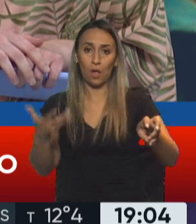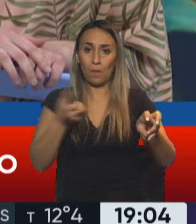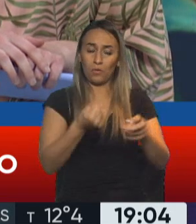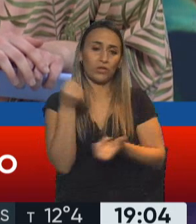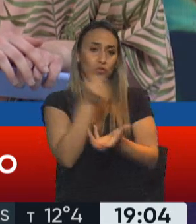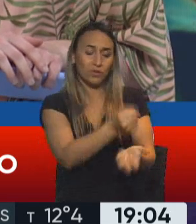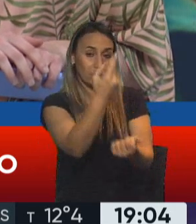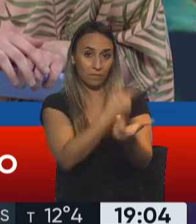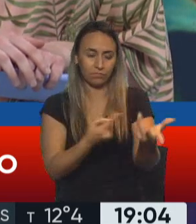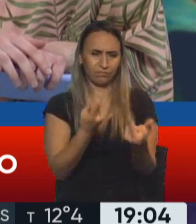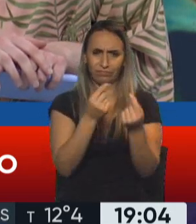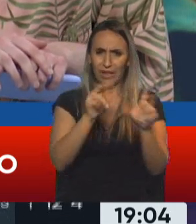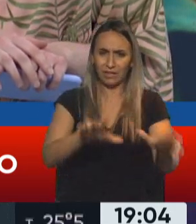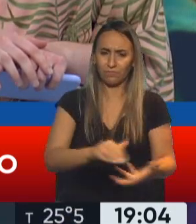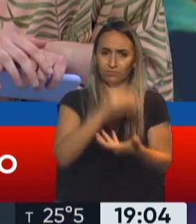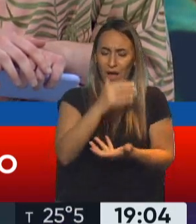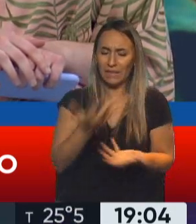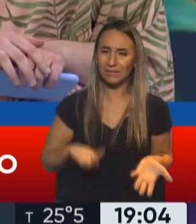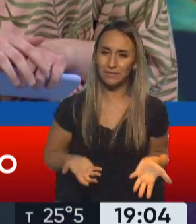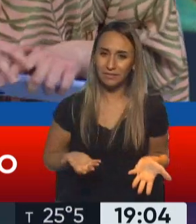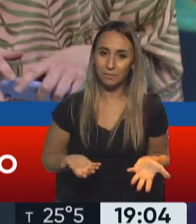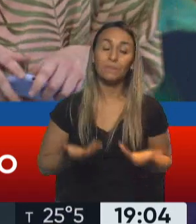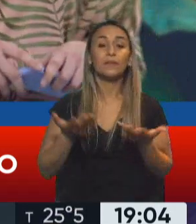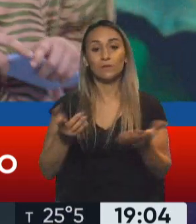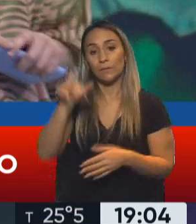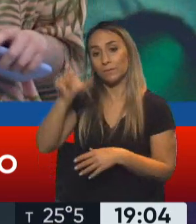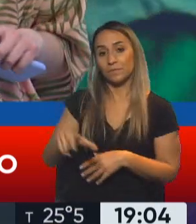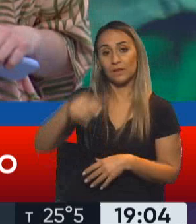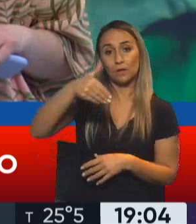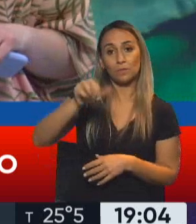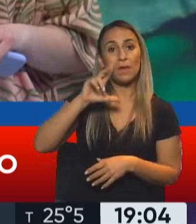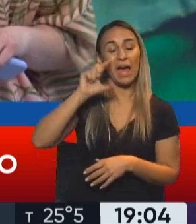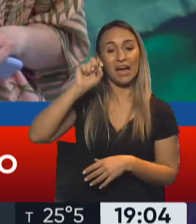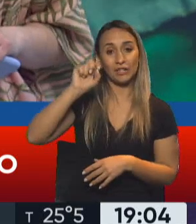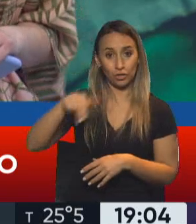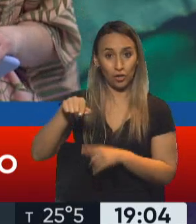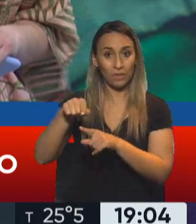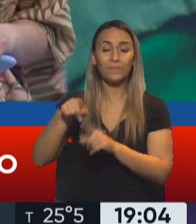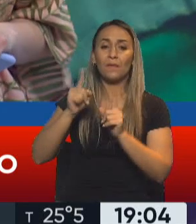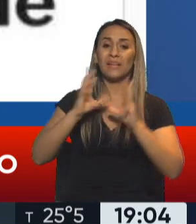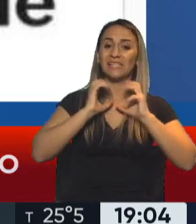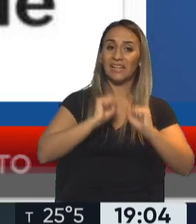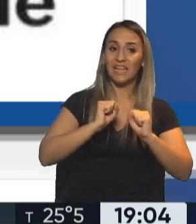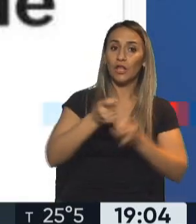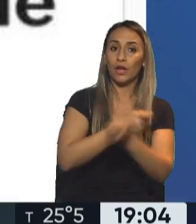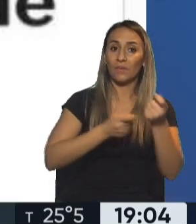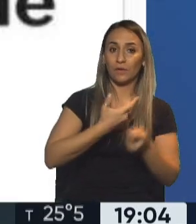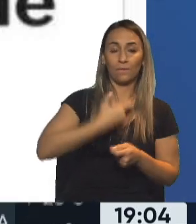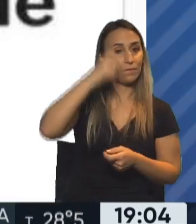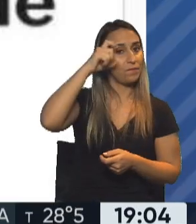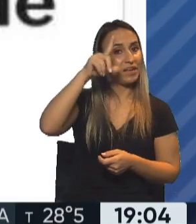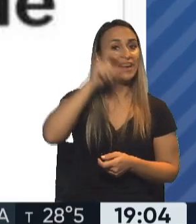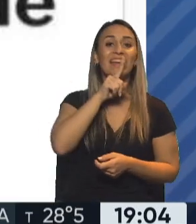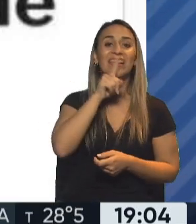fuerte la declaración justamente de Mario Grindman, que salió justamente también a responderle el secretario de Comercio Interior, Roberto Alberto Feletti en